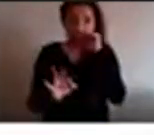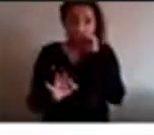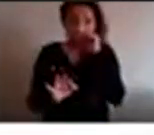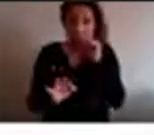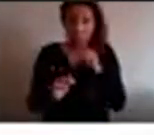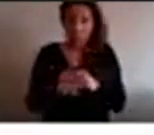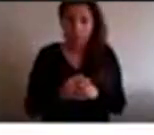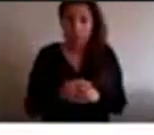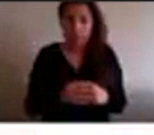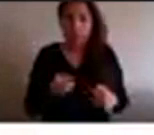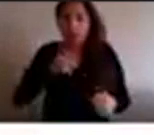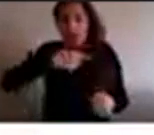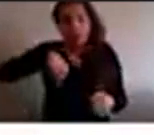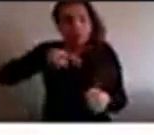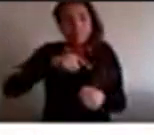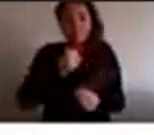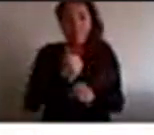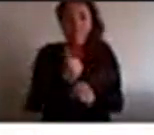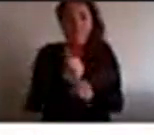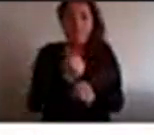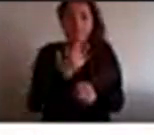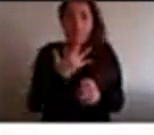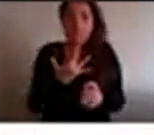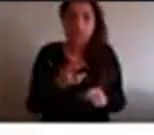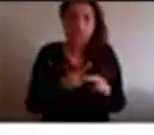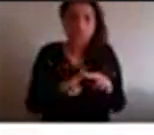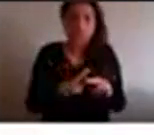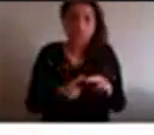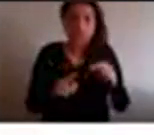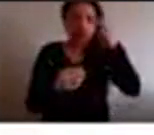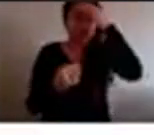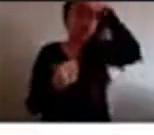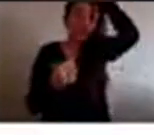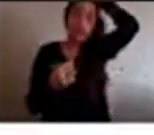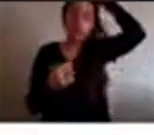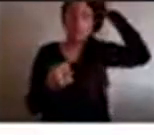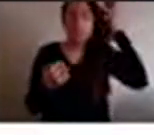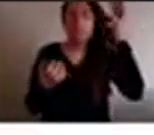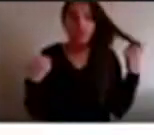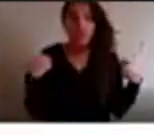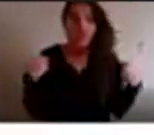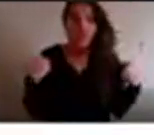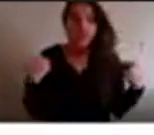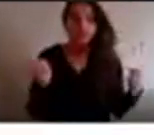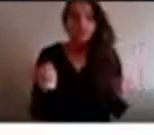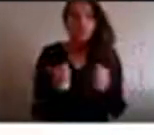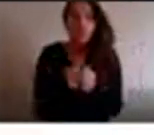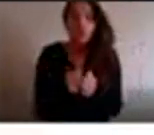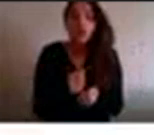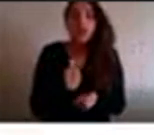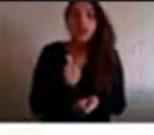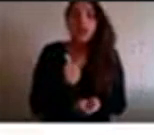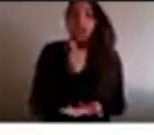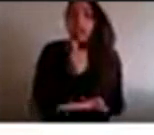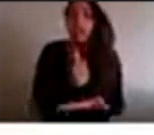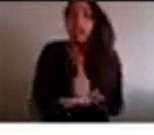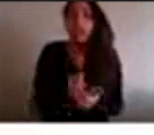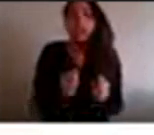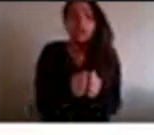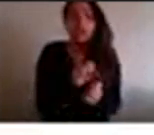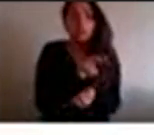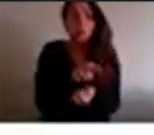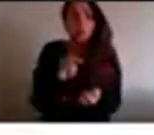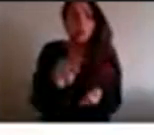Hemos venido haciendo ejercicios con alcaldes, gobernadores, con los mismos ministerios por